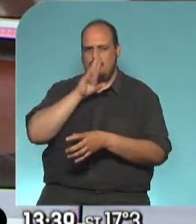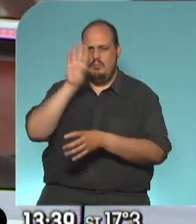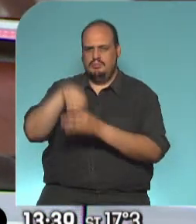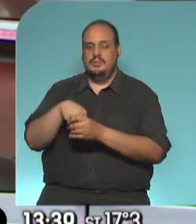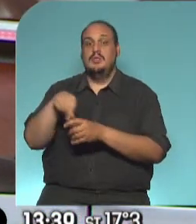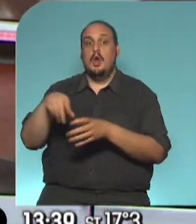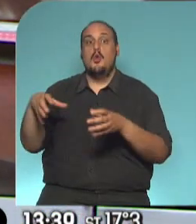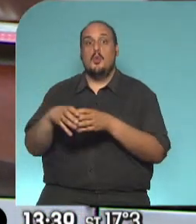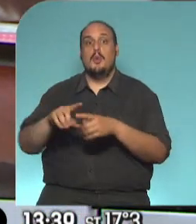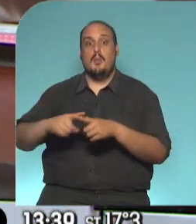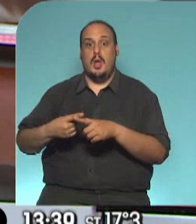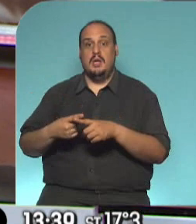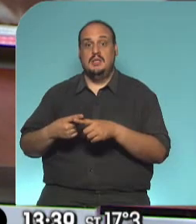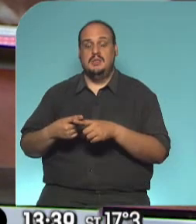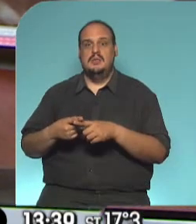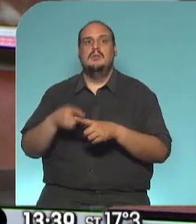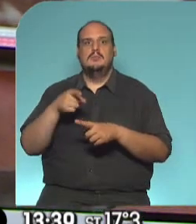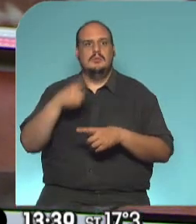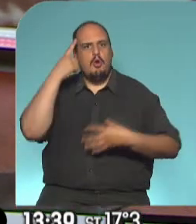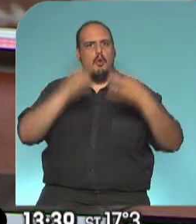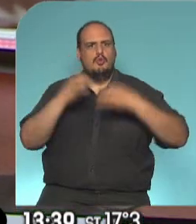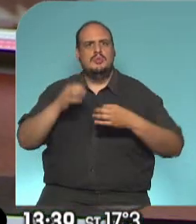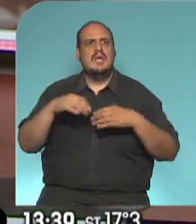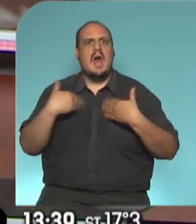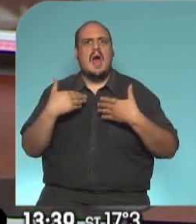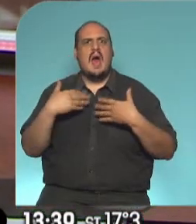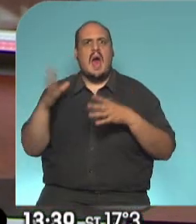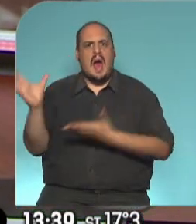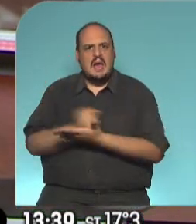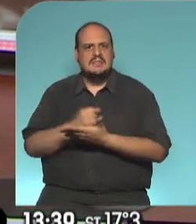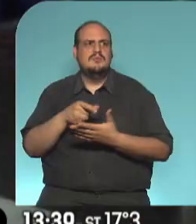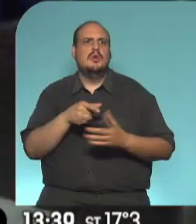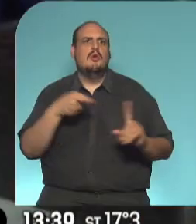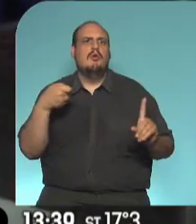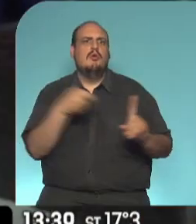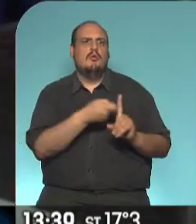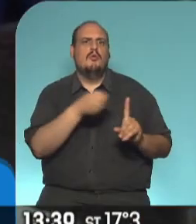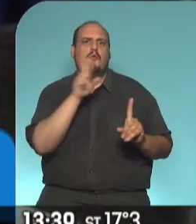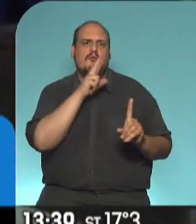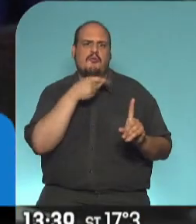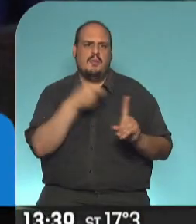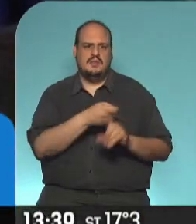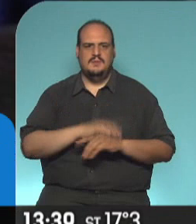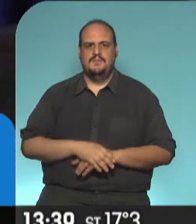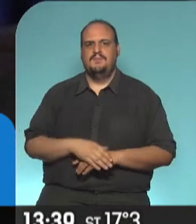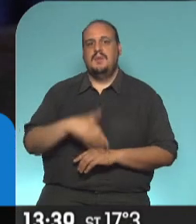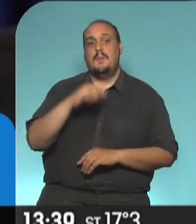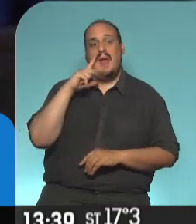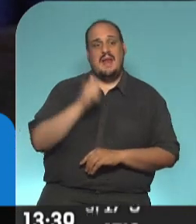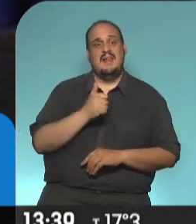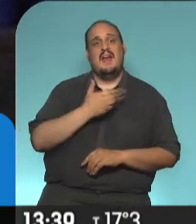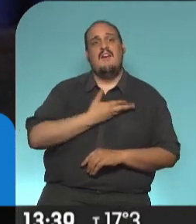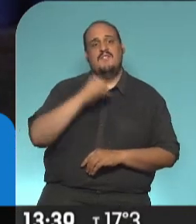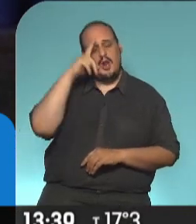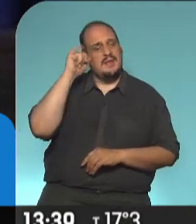político va a ser querellante, fue aceptado por la justicia, en un caso de femicidio. María Florencia Gómez Puliastrú